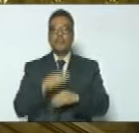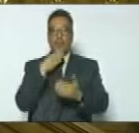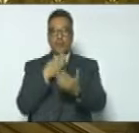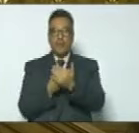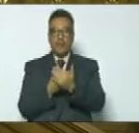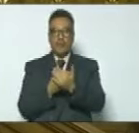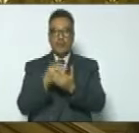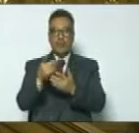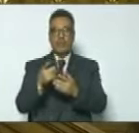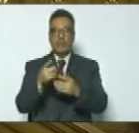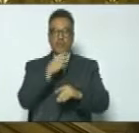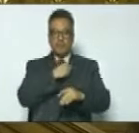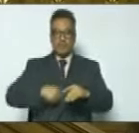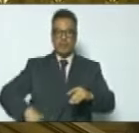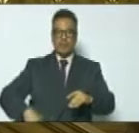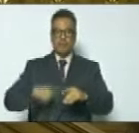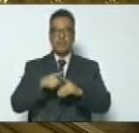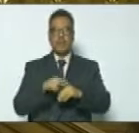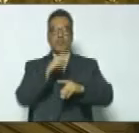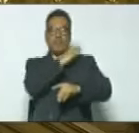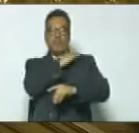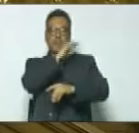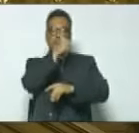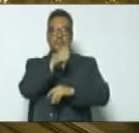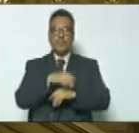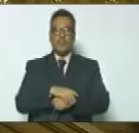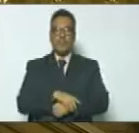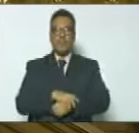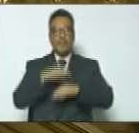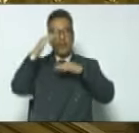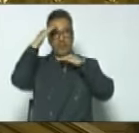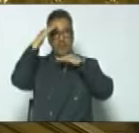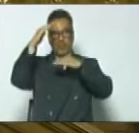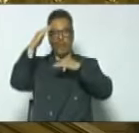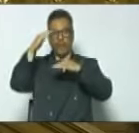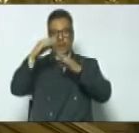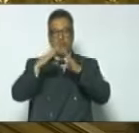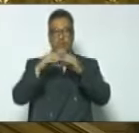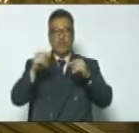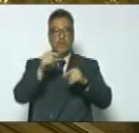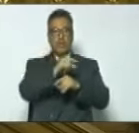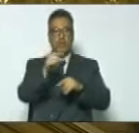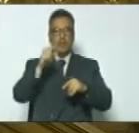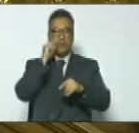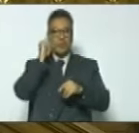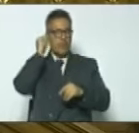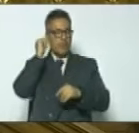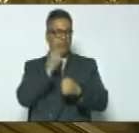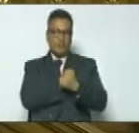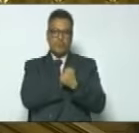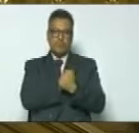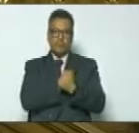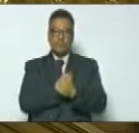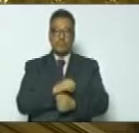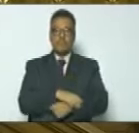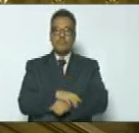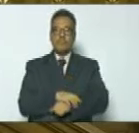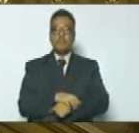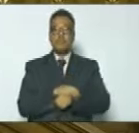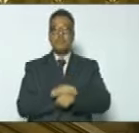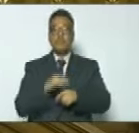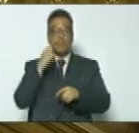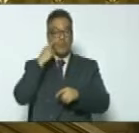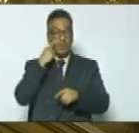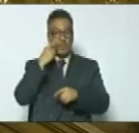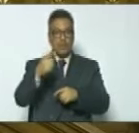Gracias, señor presidente, junta directiva. Los saludo a todos y a todas con mucho afecto. Tomando